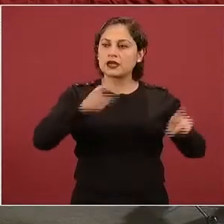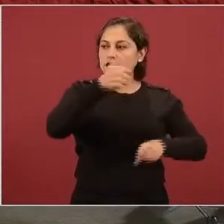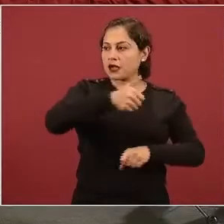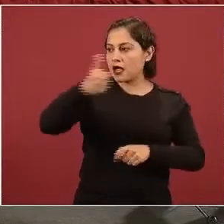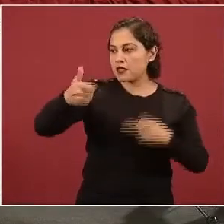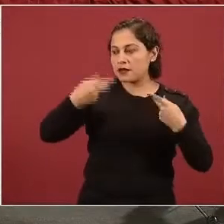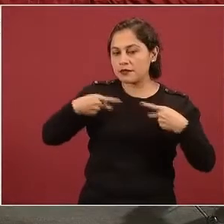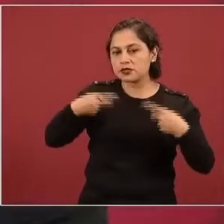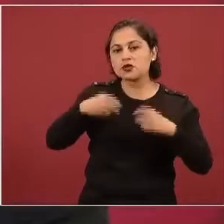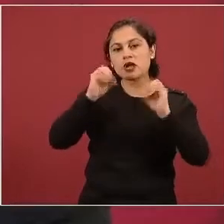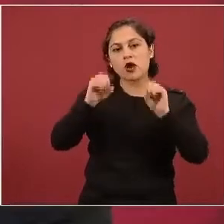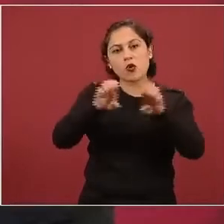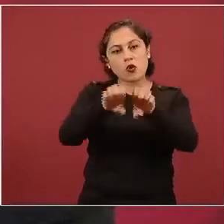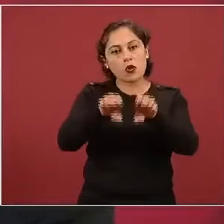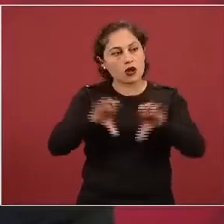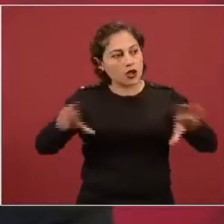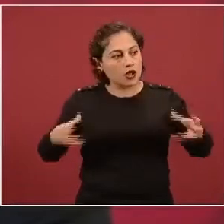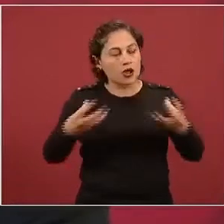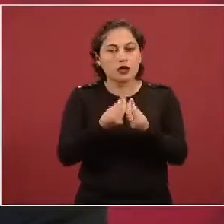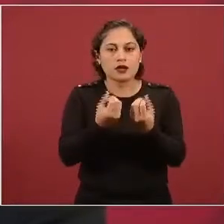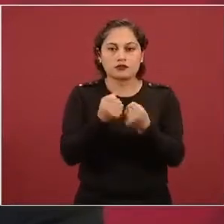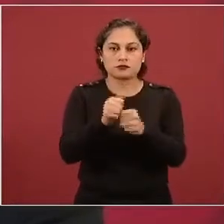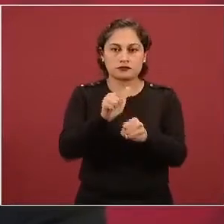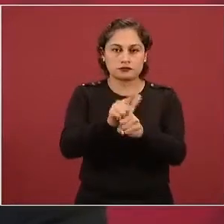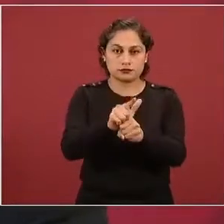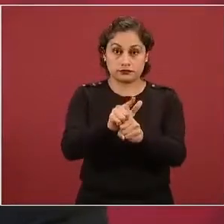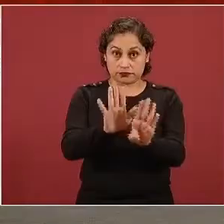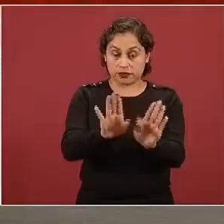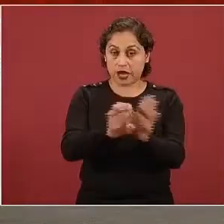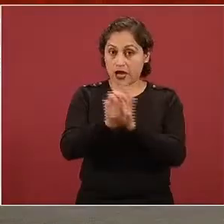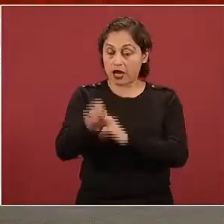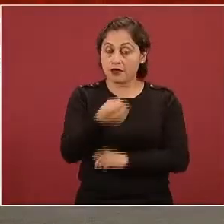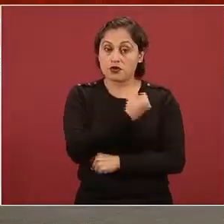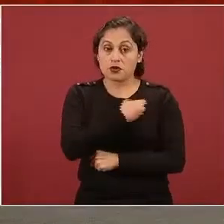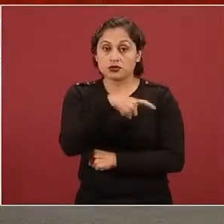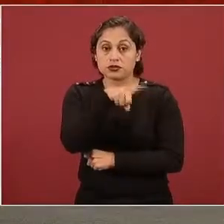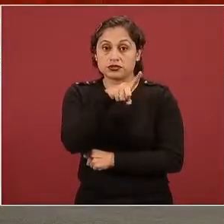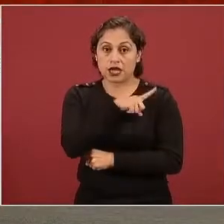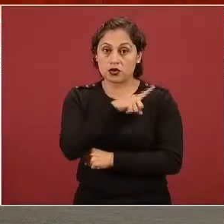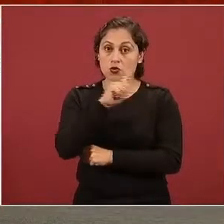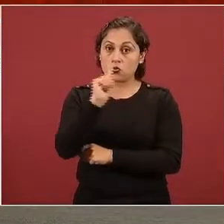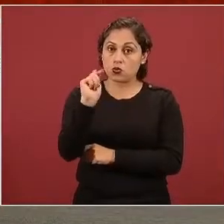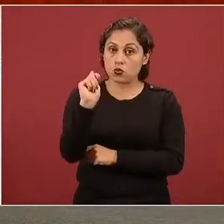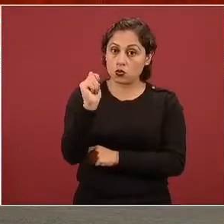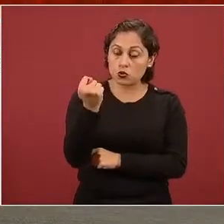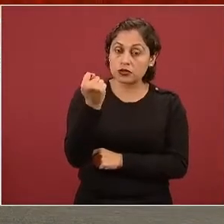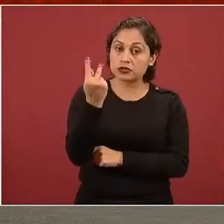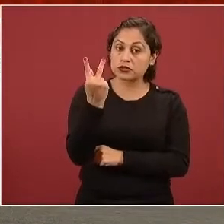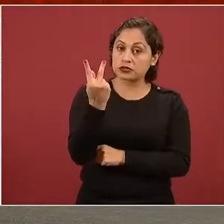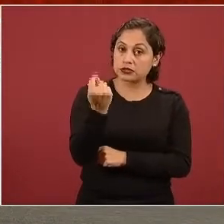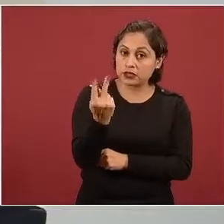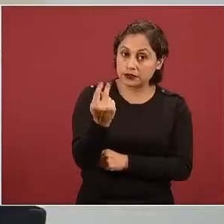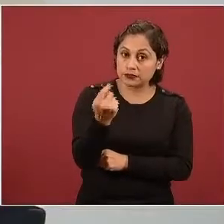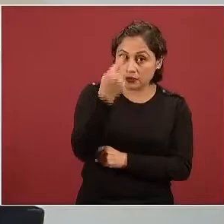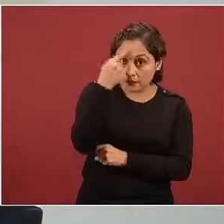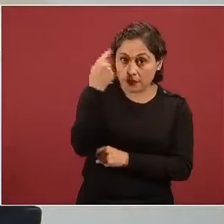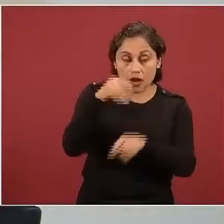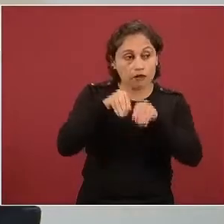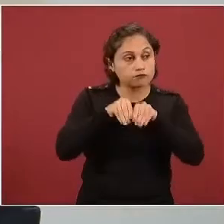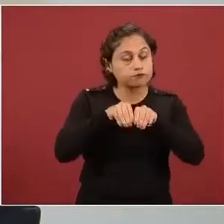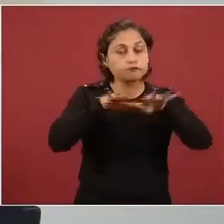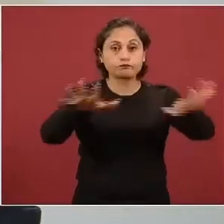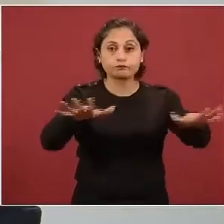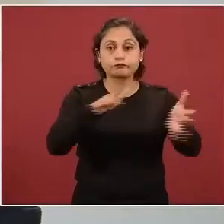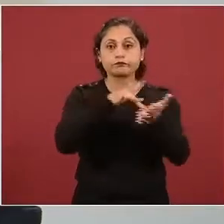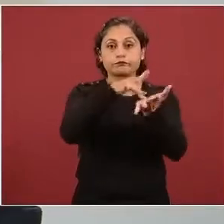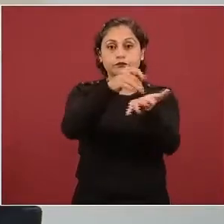salud, la telemedicina está dando un gran salto en la forma de ofrecer los servicios a la población y en la